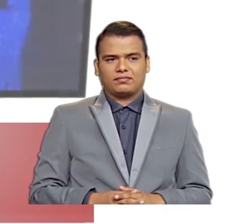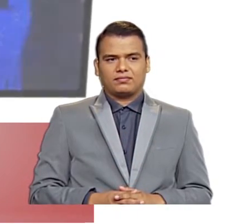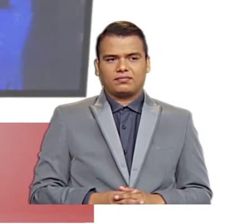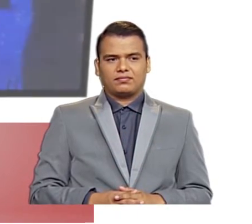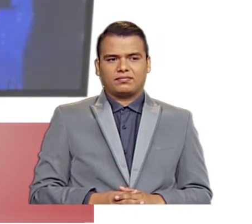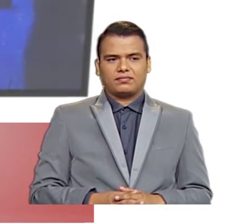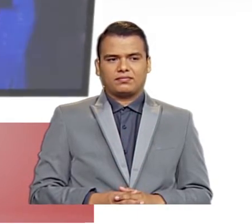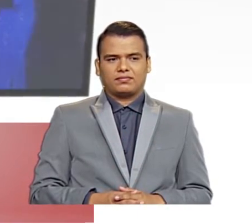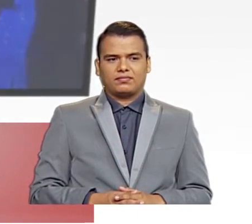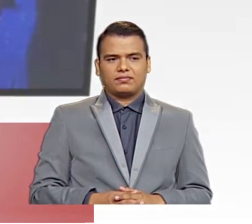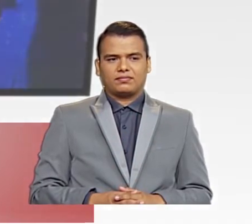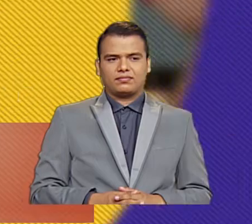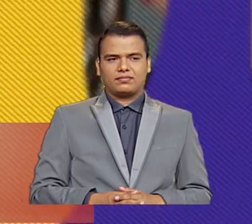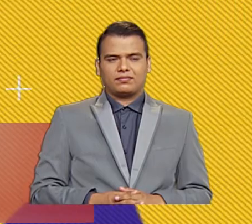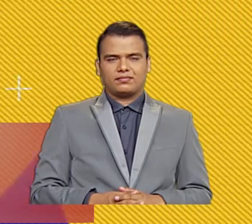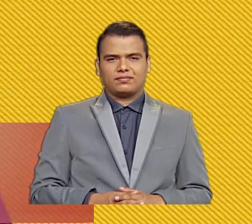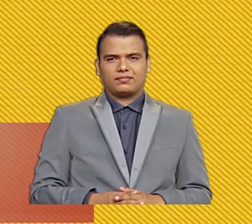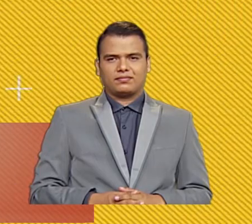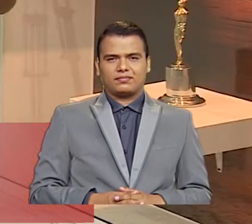Telepacífico Noticias.